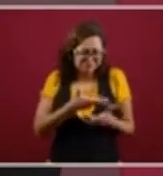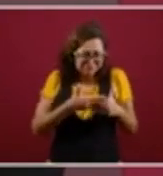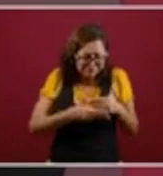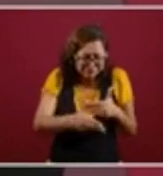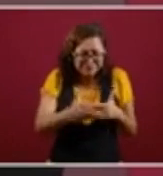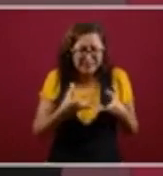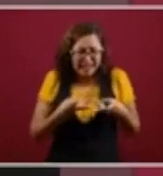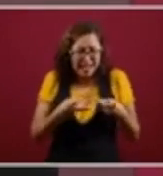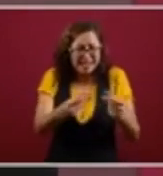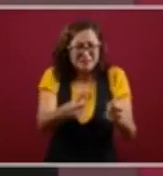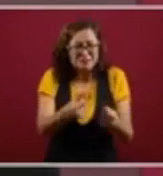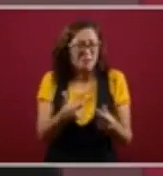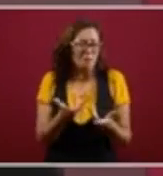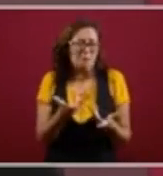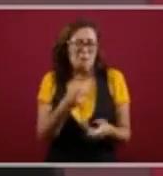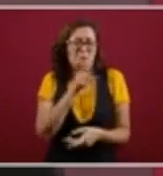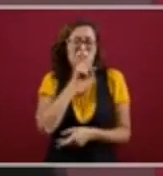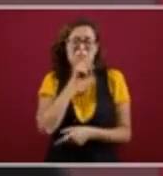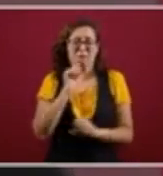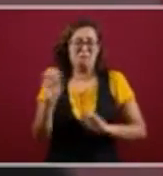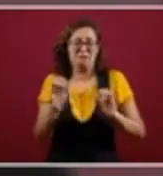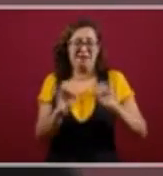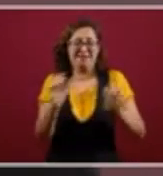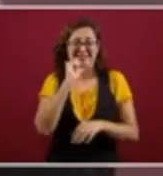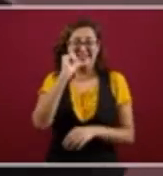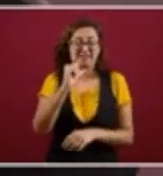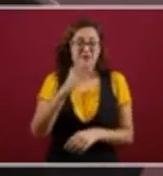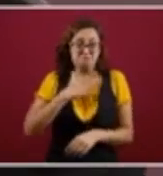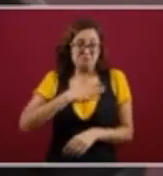ejercer. Y